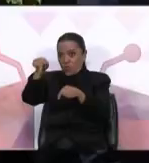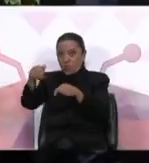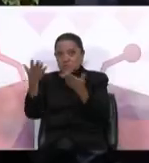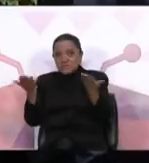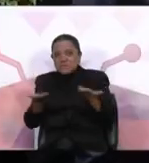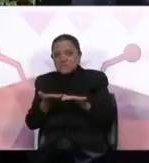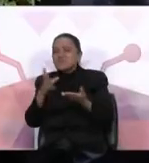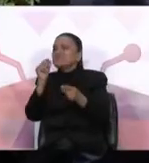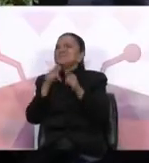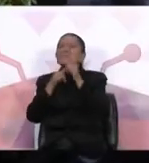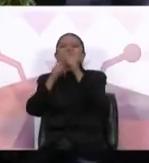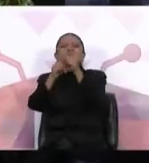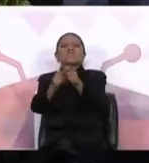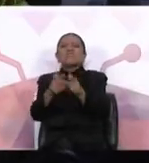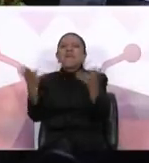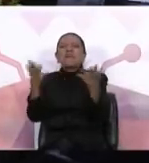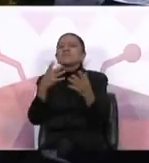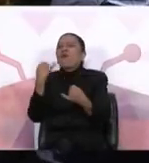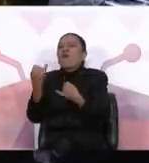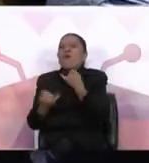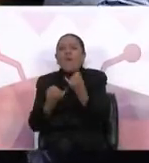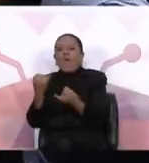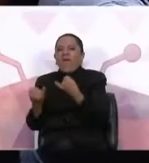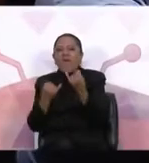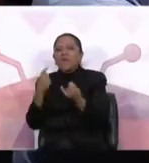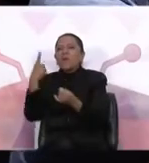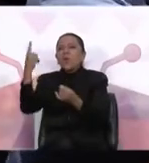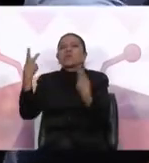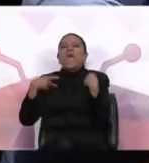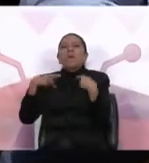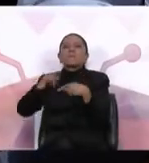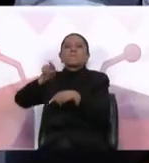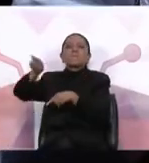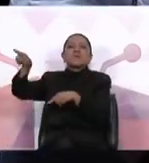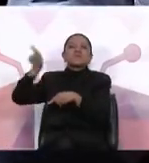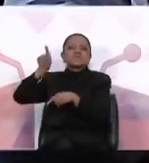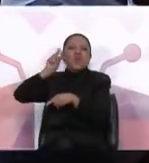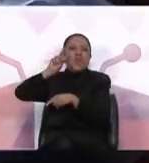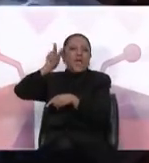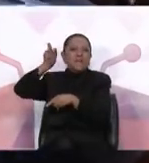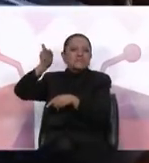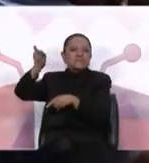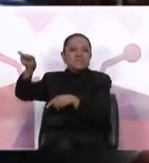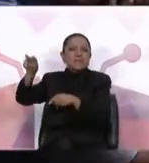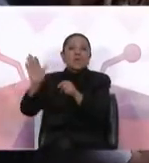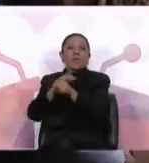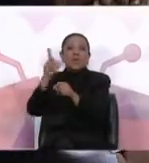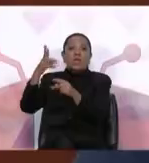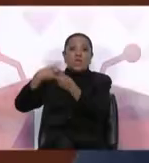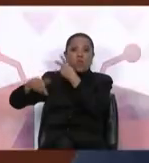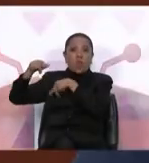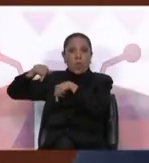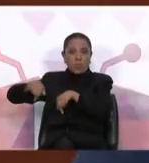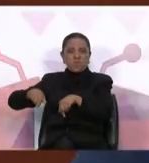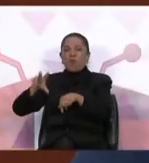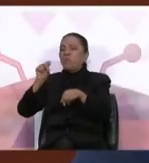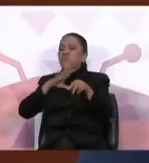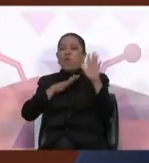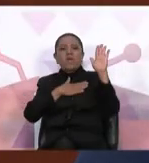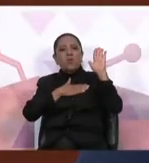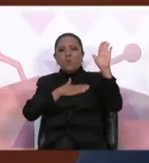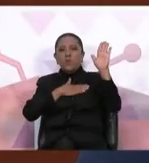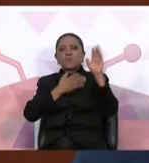haciendo juego a una persona que se nota por su ausencia que no tiene compromiso con el estado de morelos